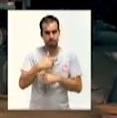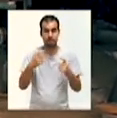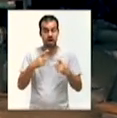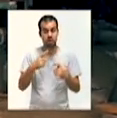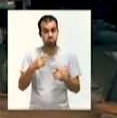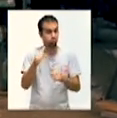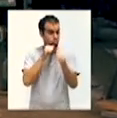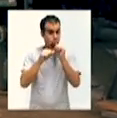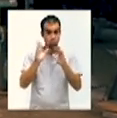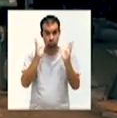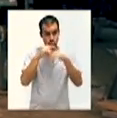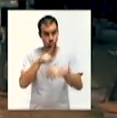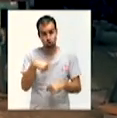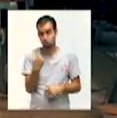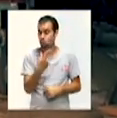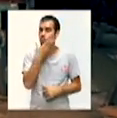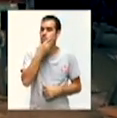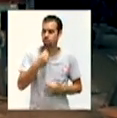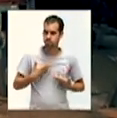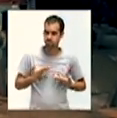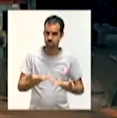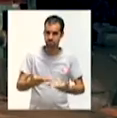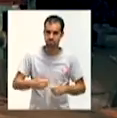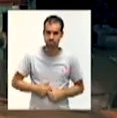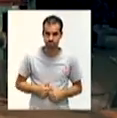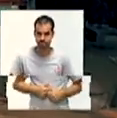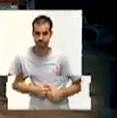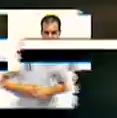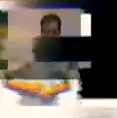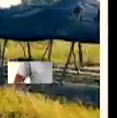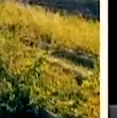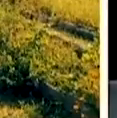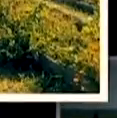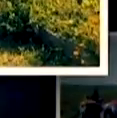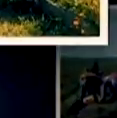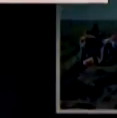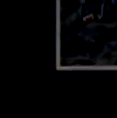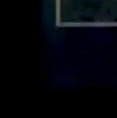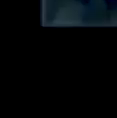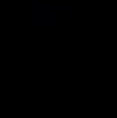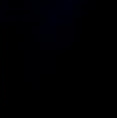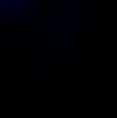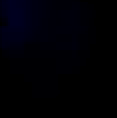más. Porque somos, y que no lo dude nadie, Jóvenes por la Vida.